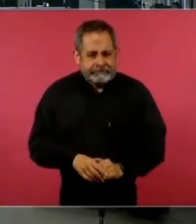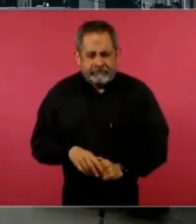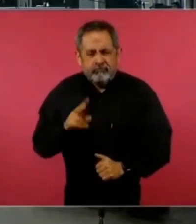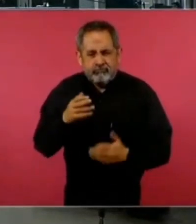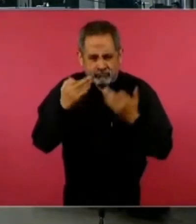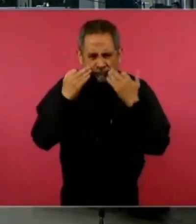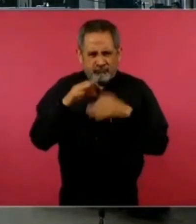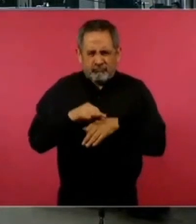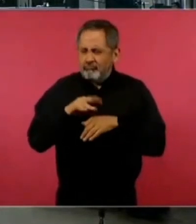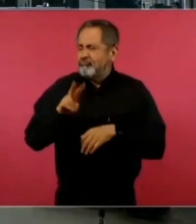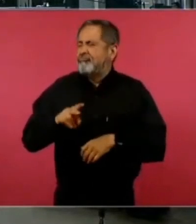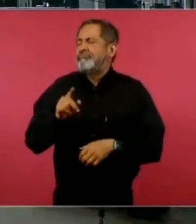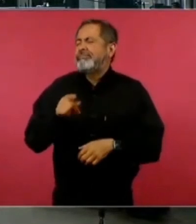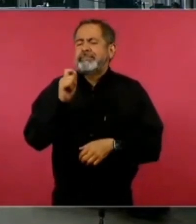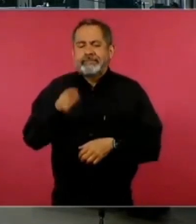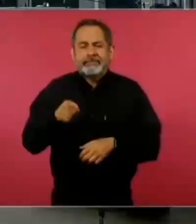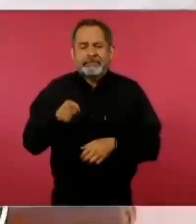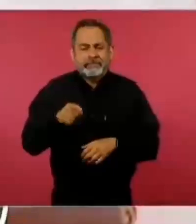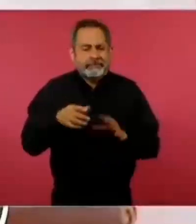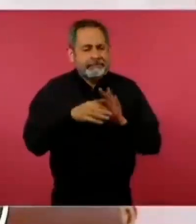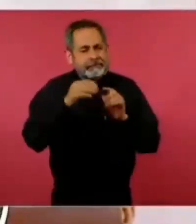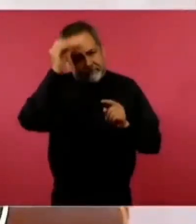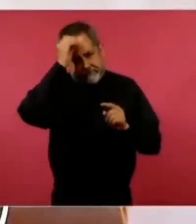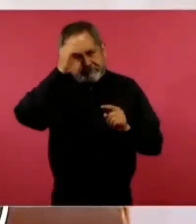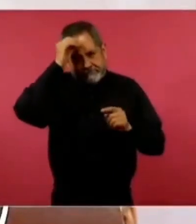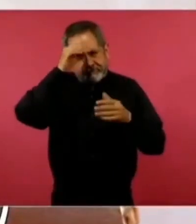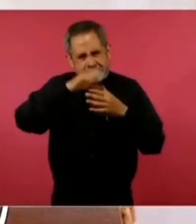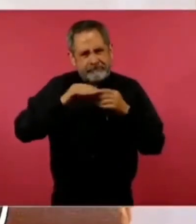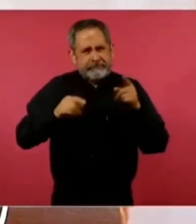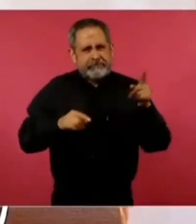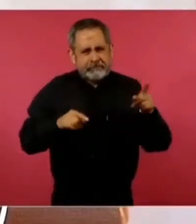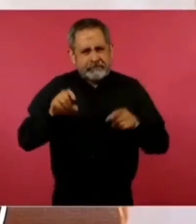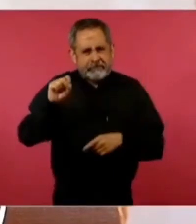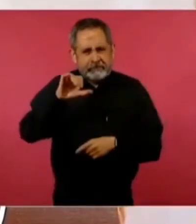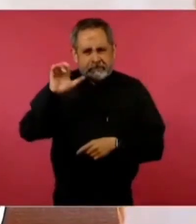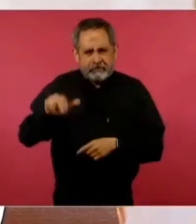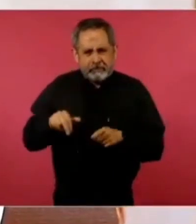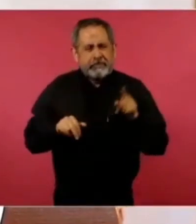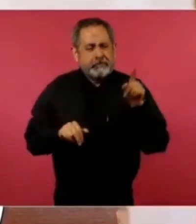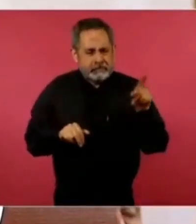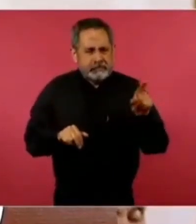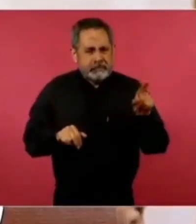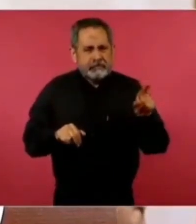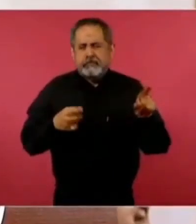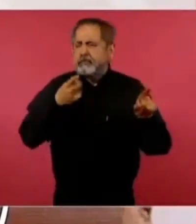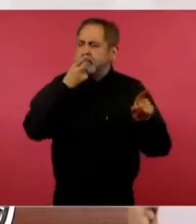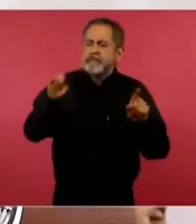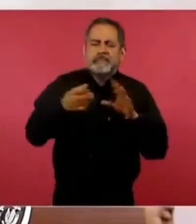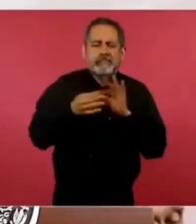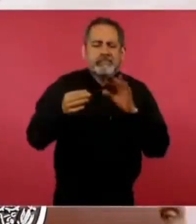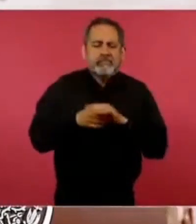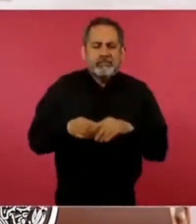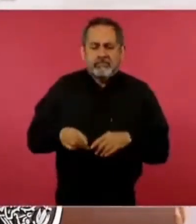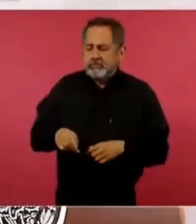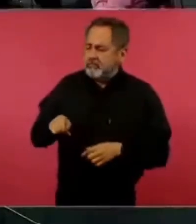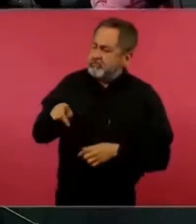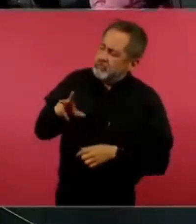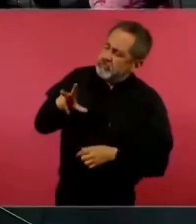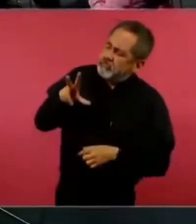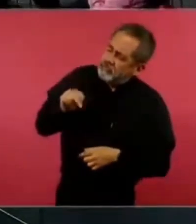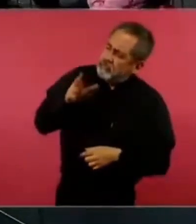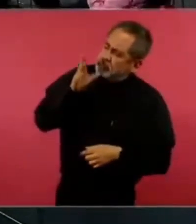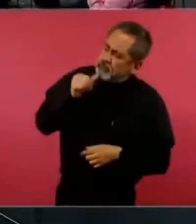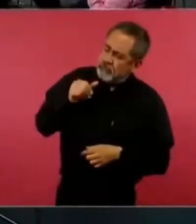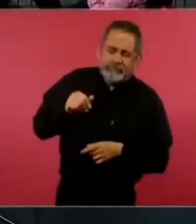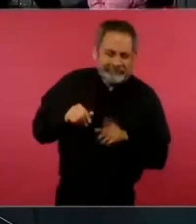testimonio, más que nada el criterio de la Corte, en donde dice no puede, fíjese lo